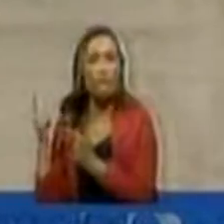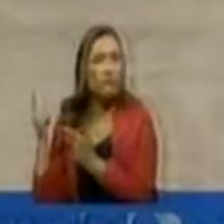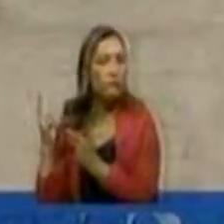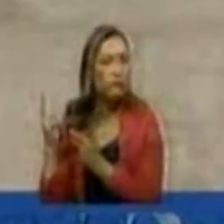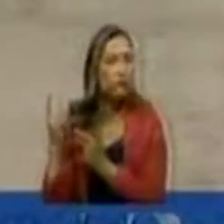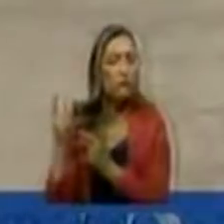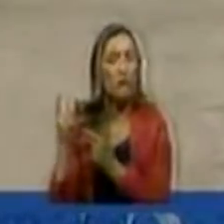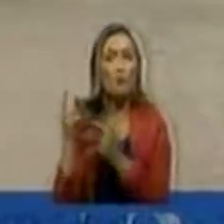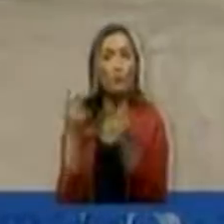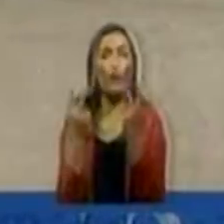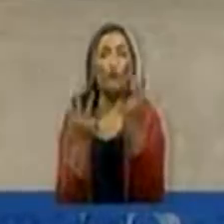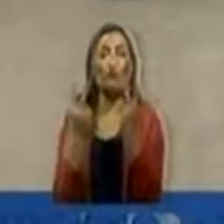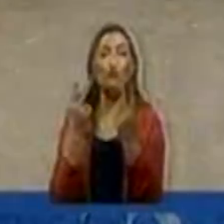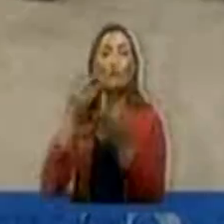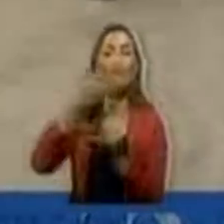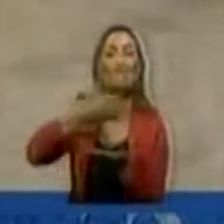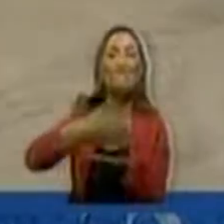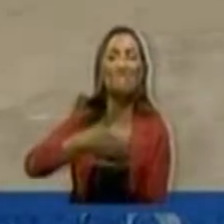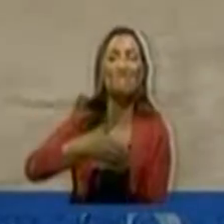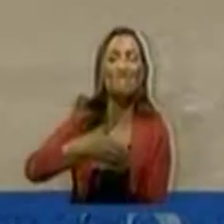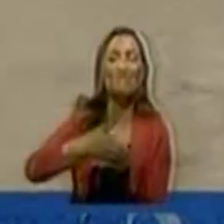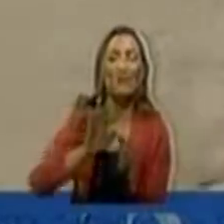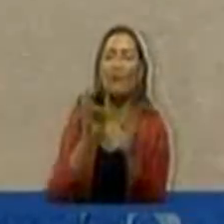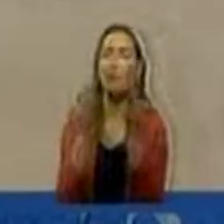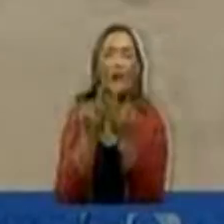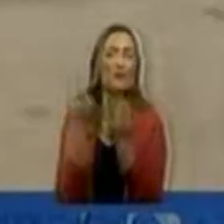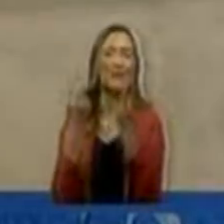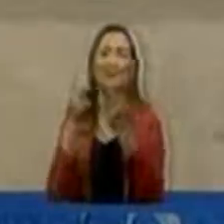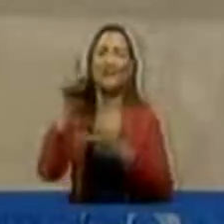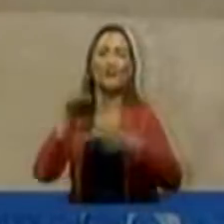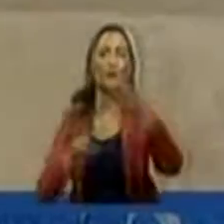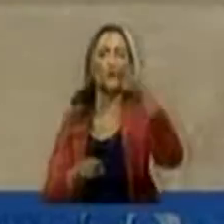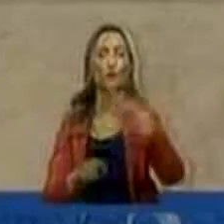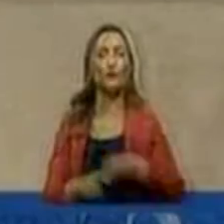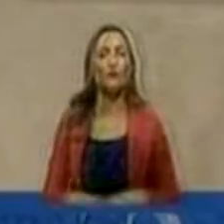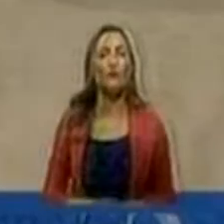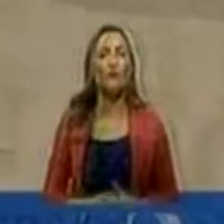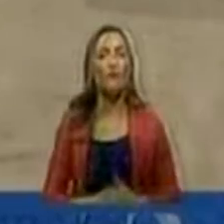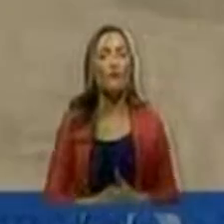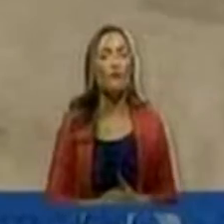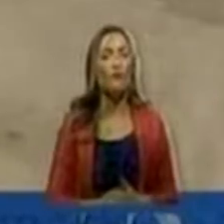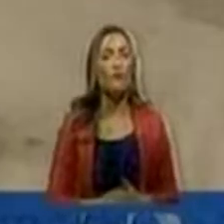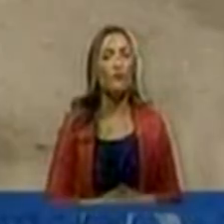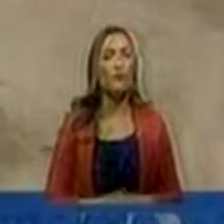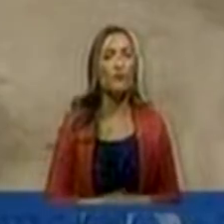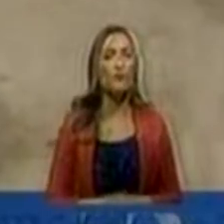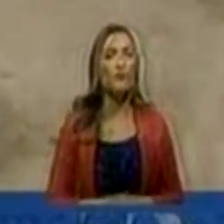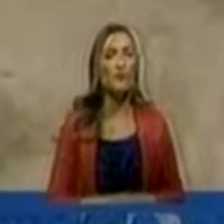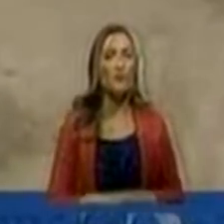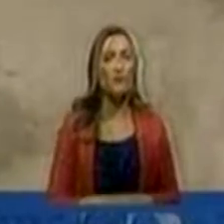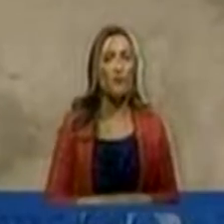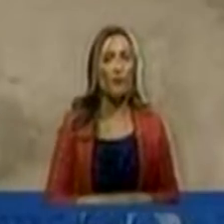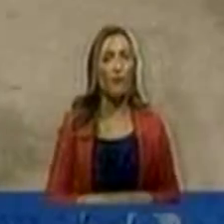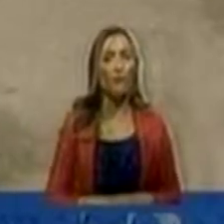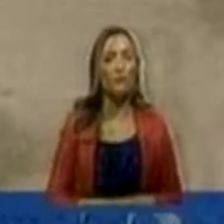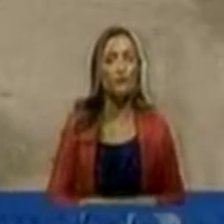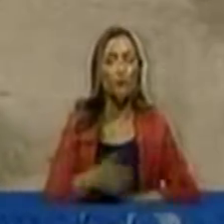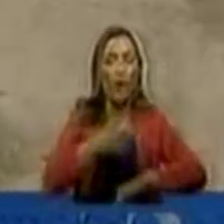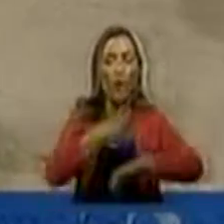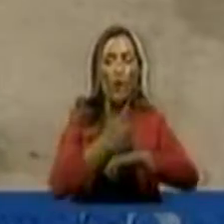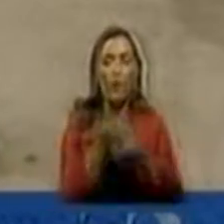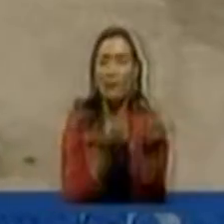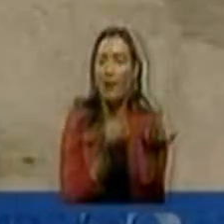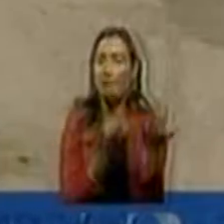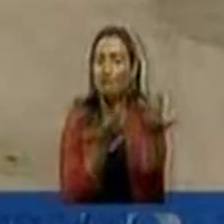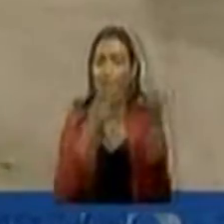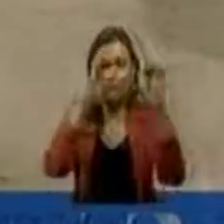filtro, las visitas han quedado suspendidas por el momento. De lo que se conoce, las autoridades están esperando que lleguen las unidades